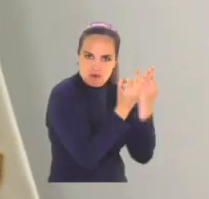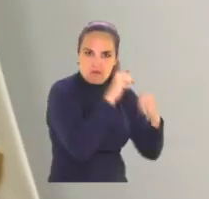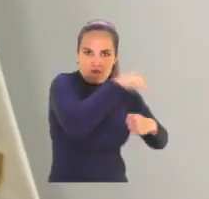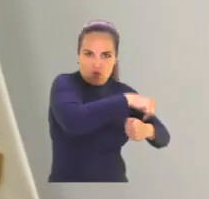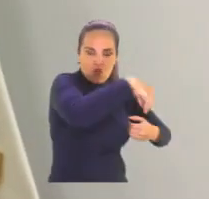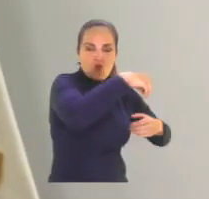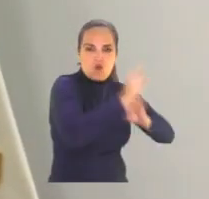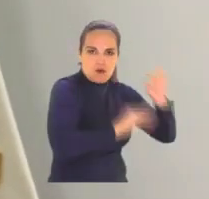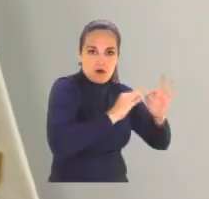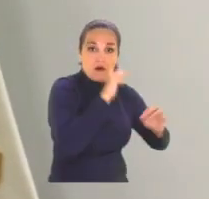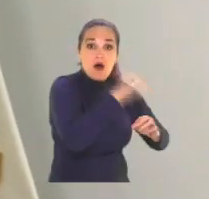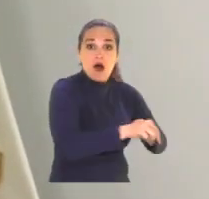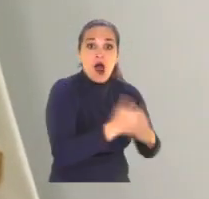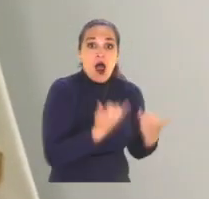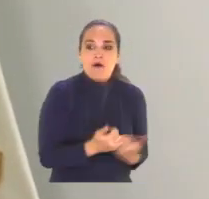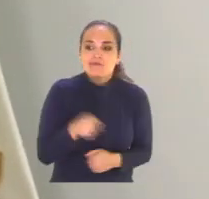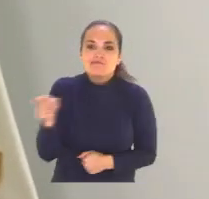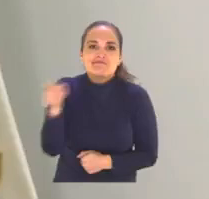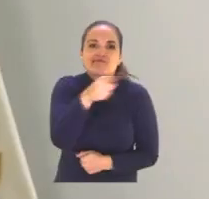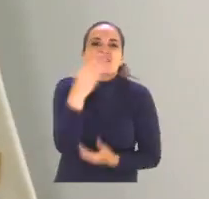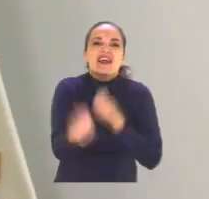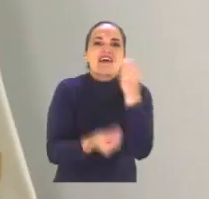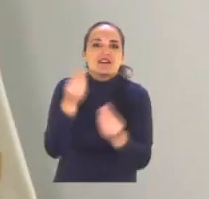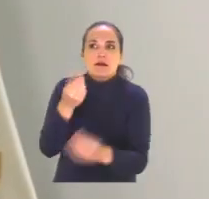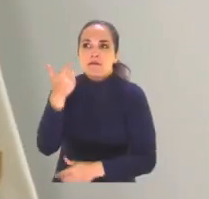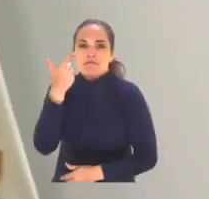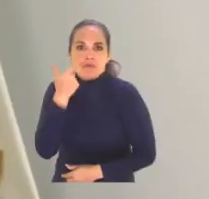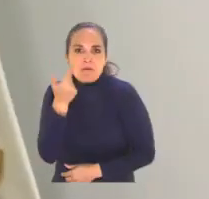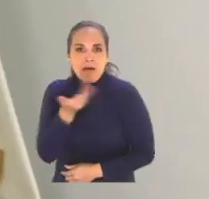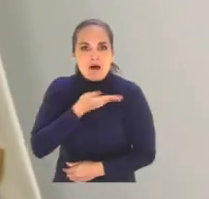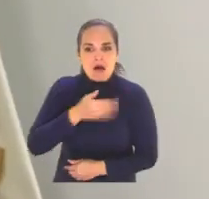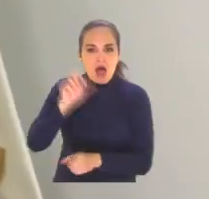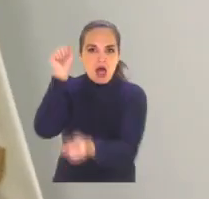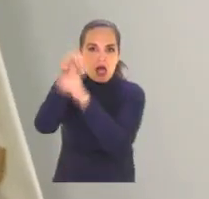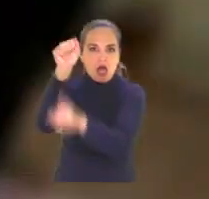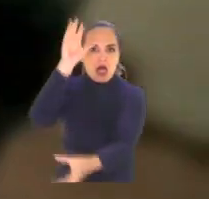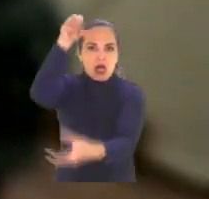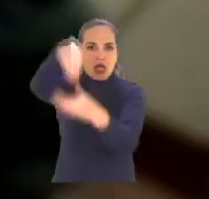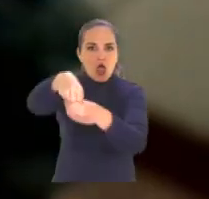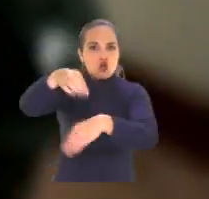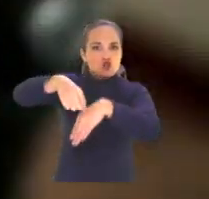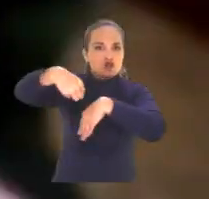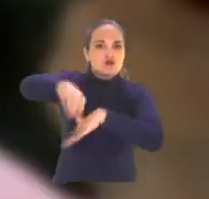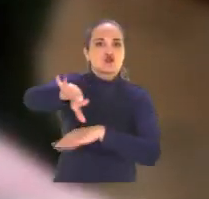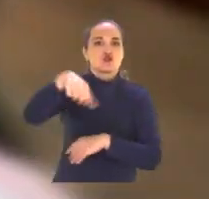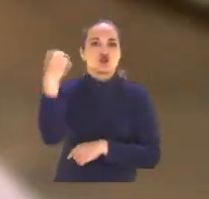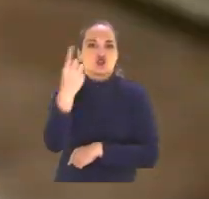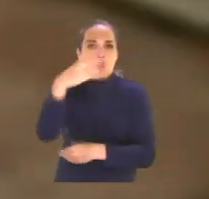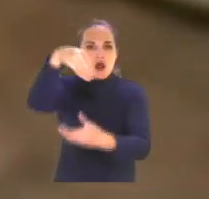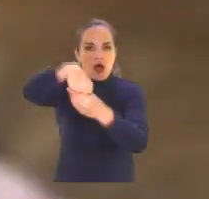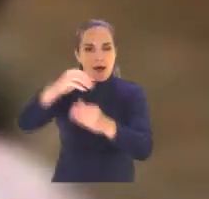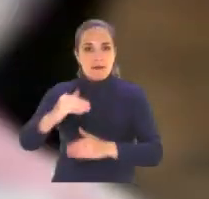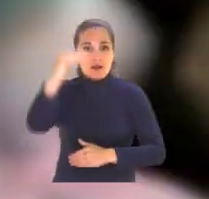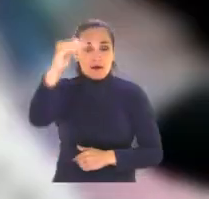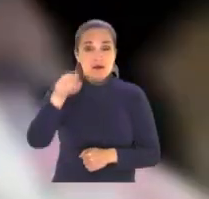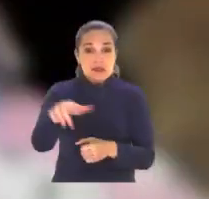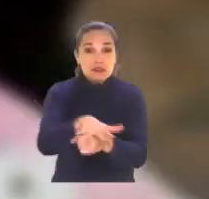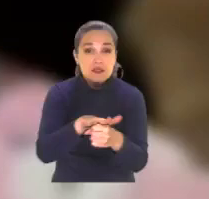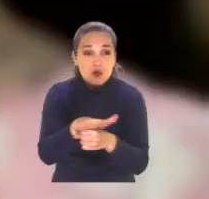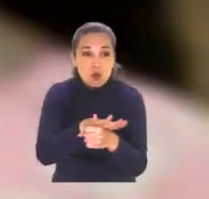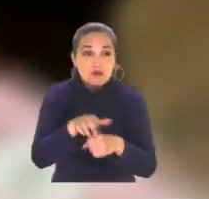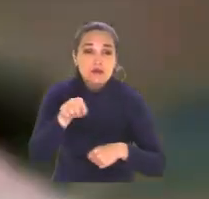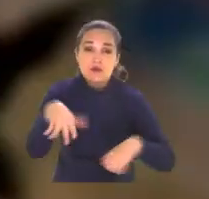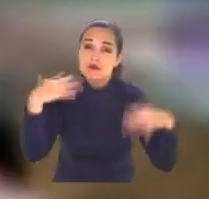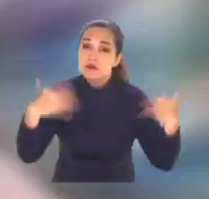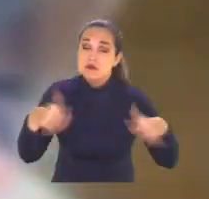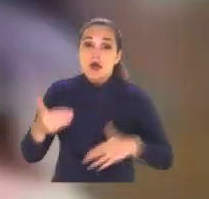a hacer con estos padres quienes dejaron a esta menor abandonada en el apartamento. Este caso se presenta horas después de que la